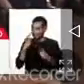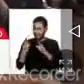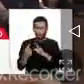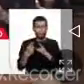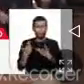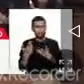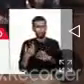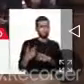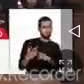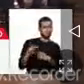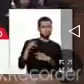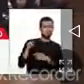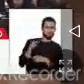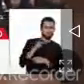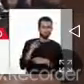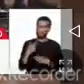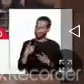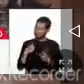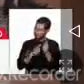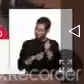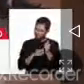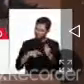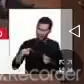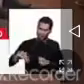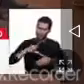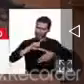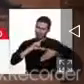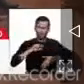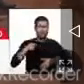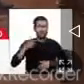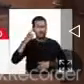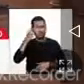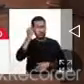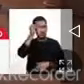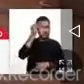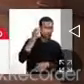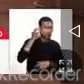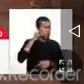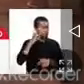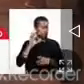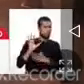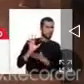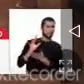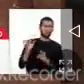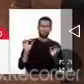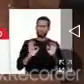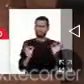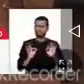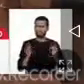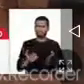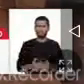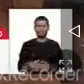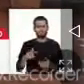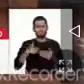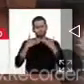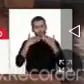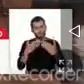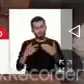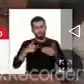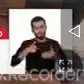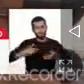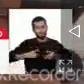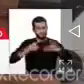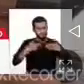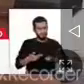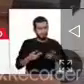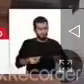sin regateos nuestra hermandad latinoamericana, sin complejos ni prejuicios. Y por eso agradezco tanto esta